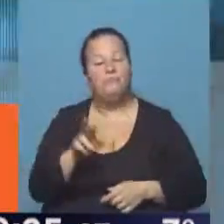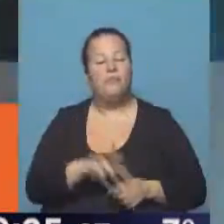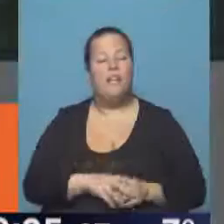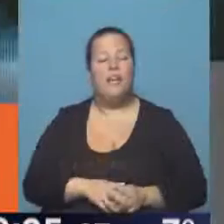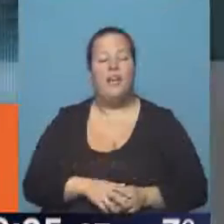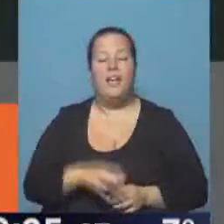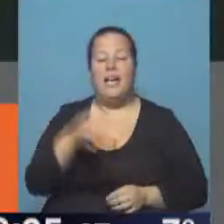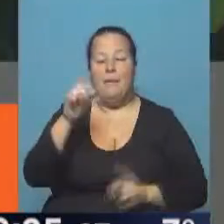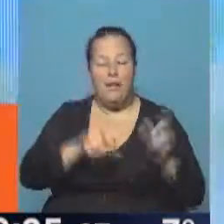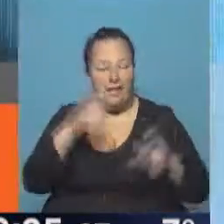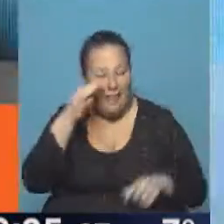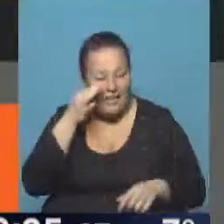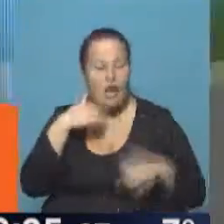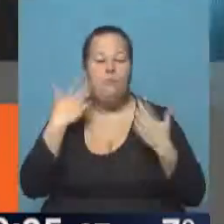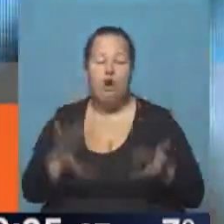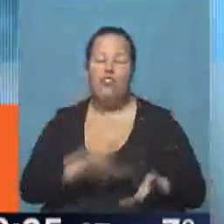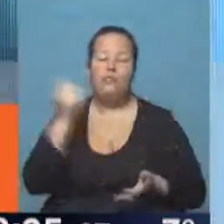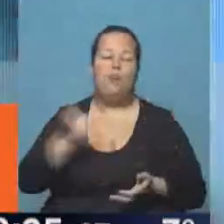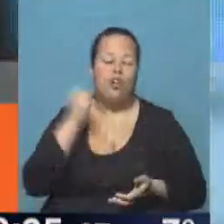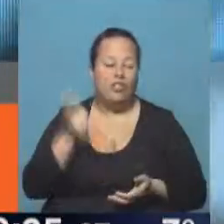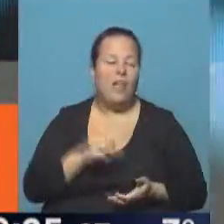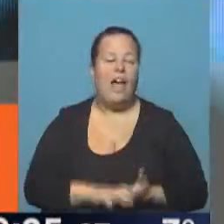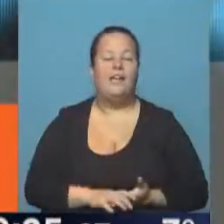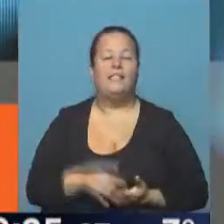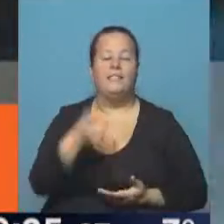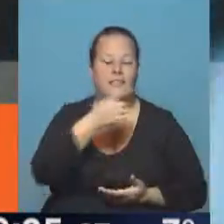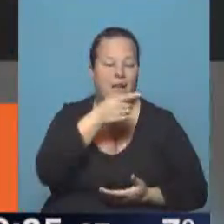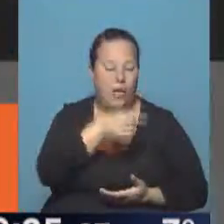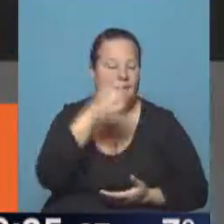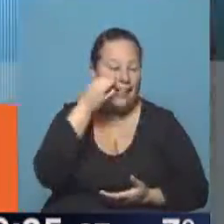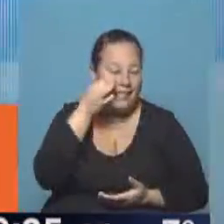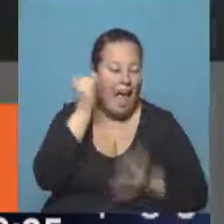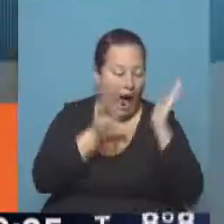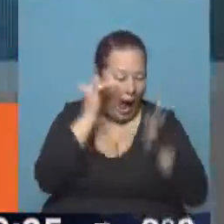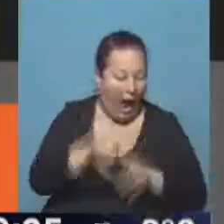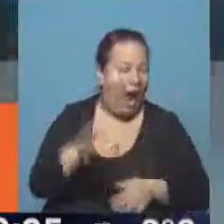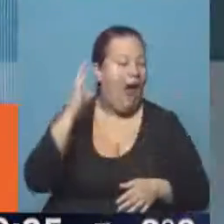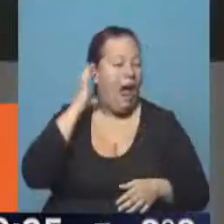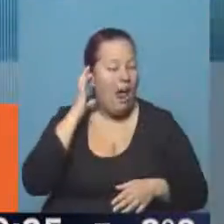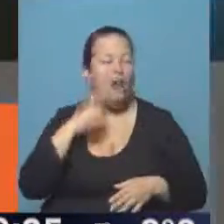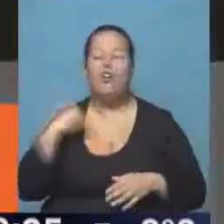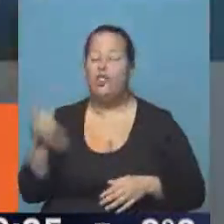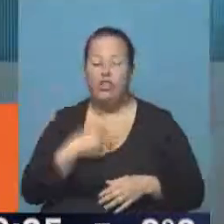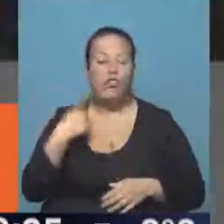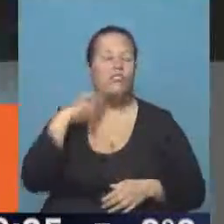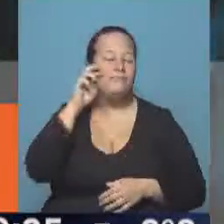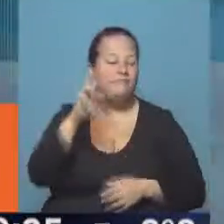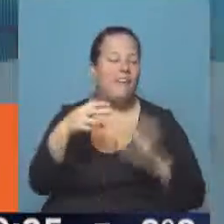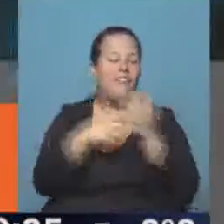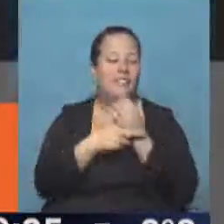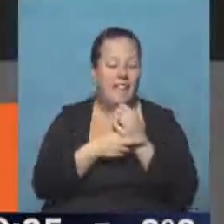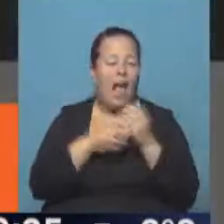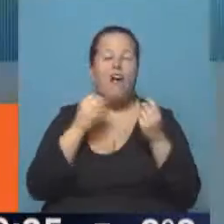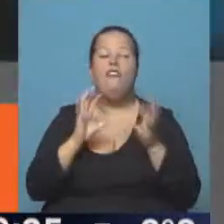veces a los testigos, por eso es tan importante que ustedes que son testigos de violencia, que han escuchado, nosotros vemos en la Fiscalía